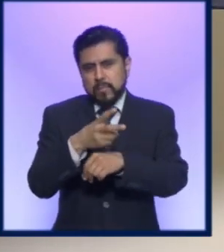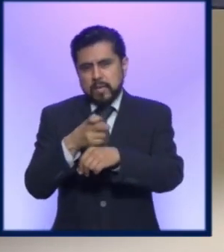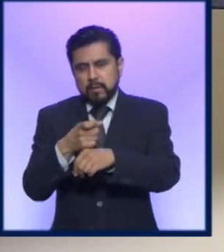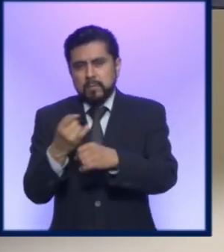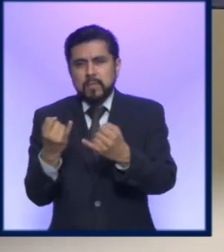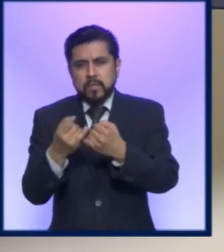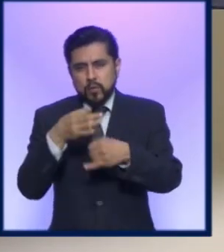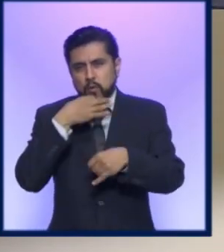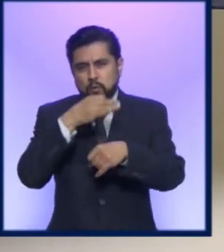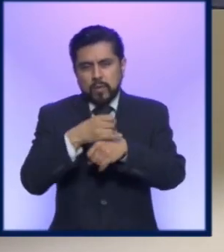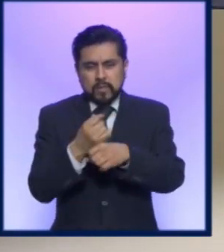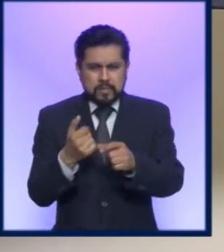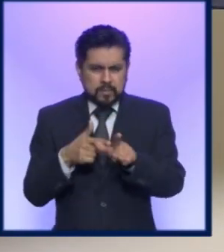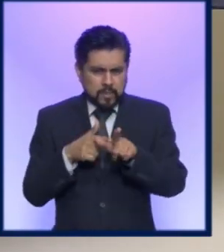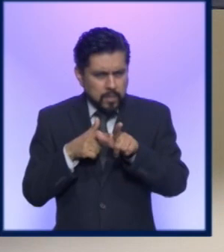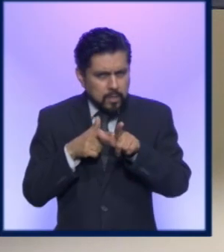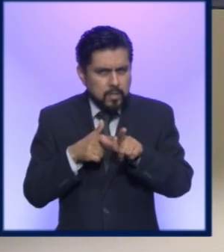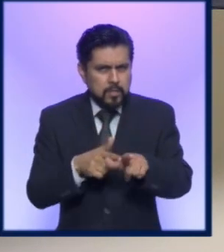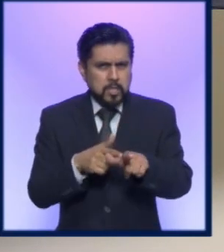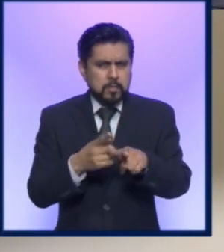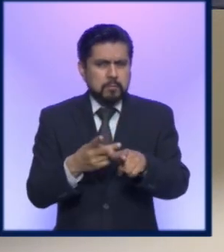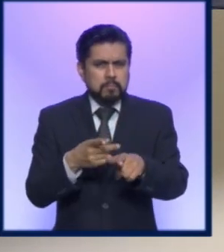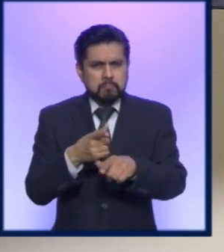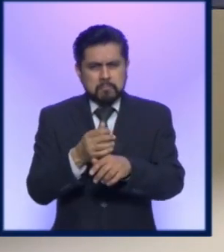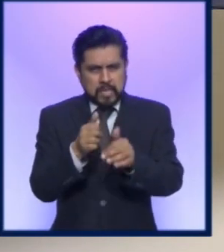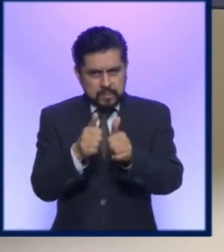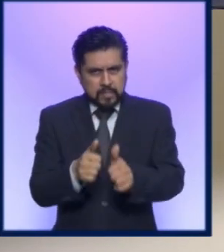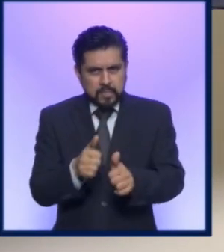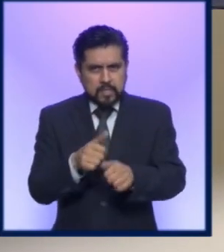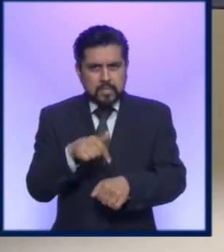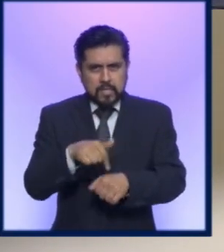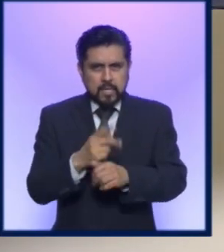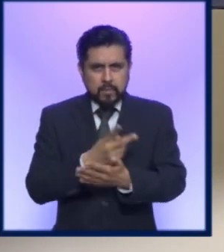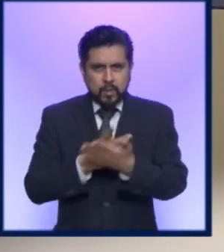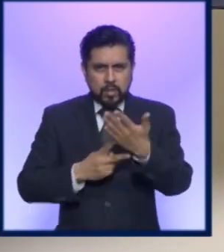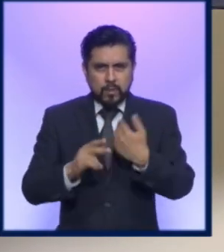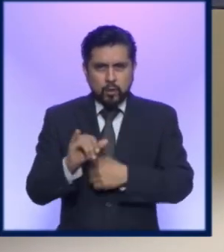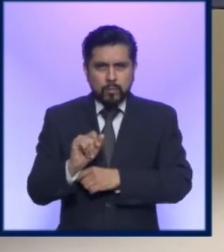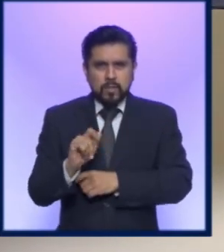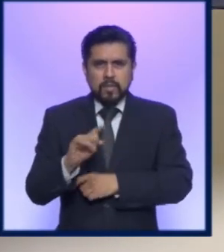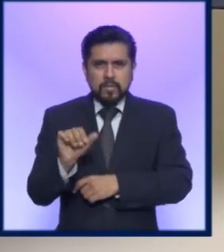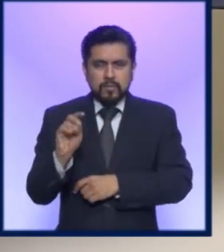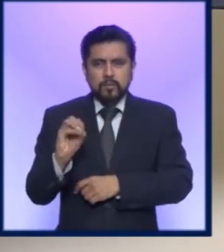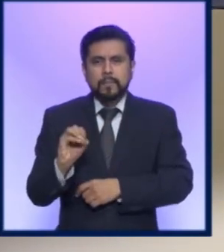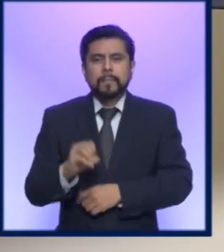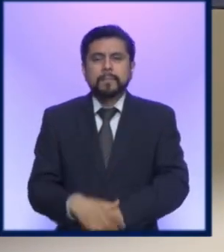continúe con nosotros amable audiencia y se quede se quede aquí en rubro y